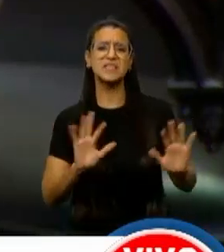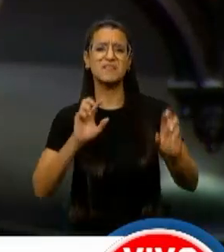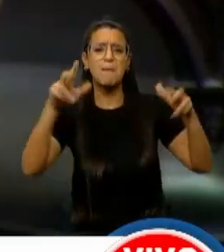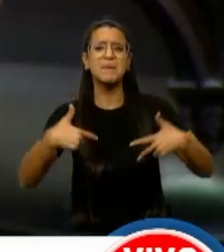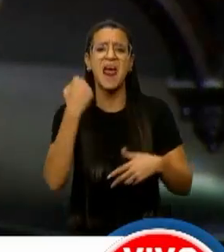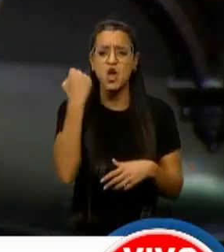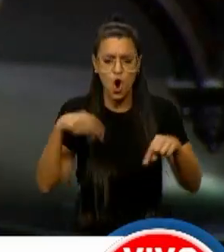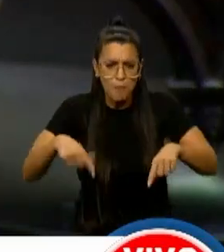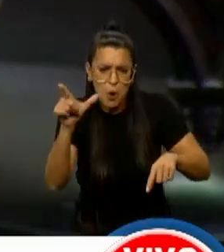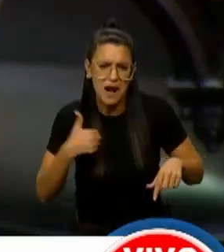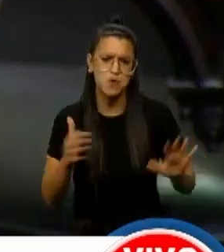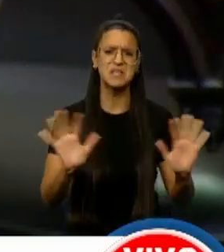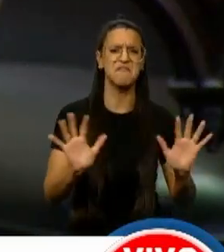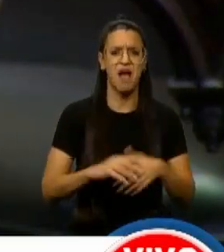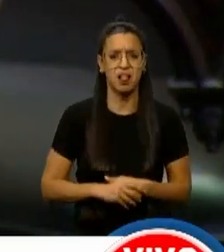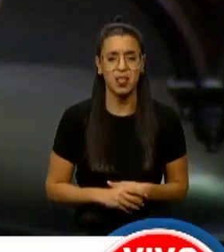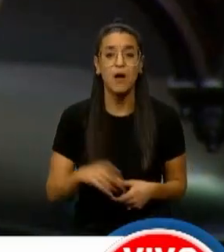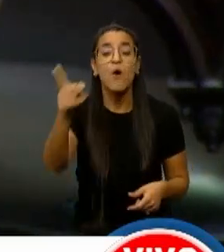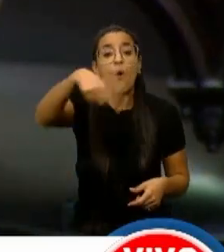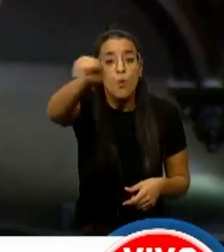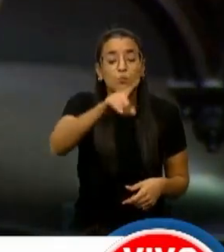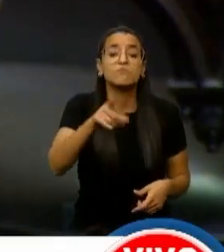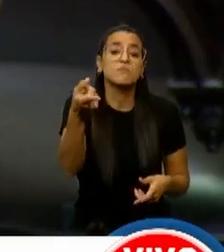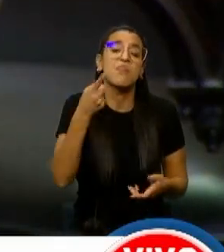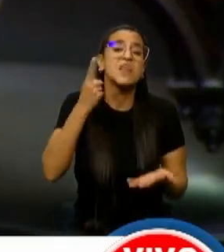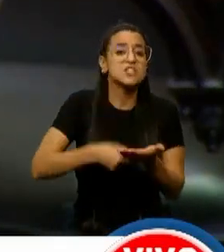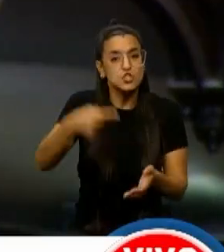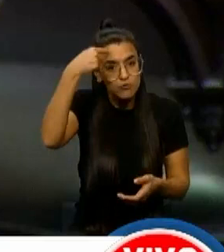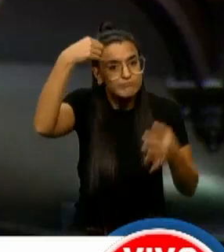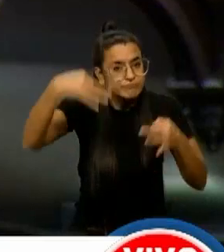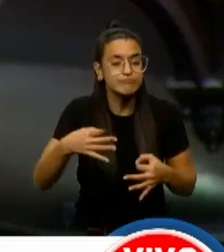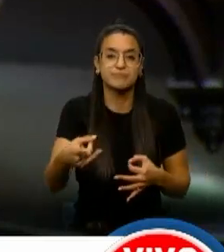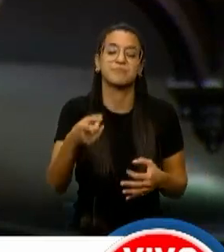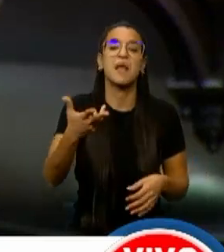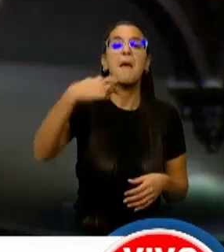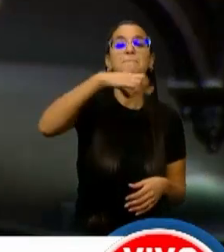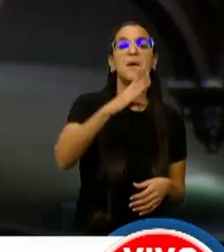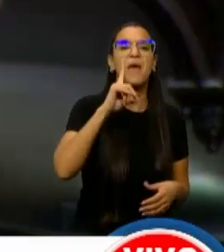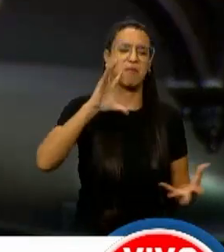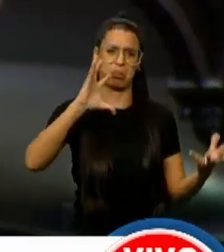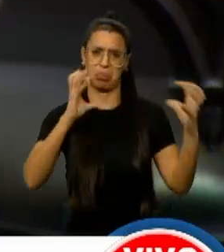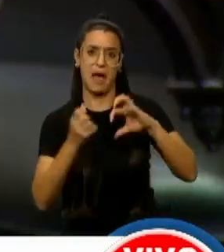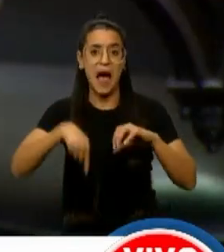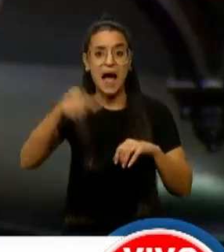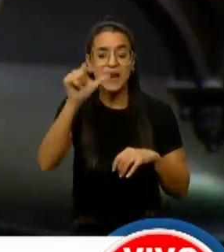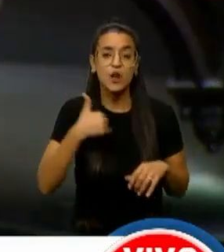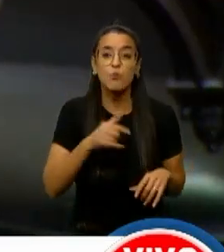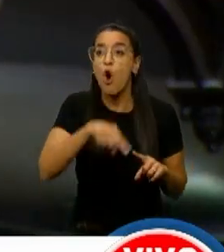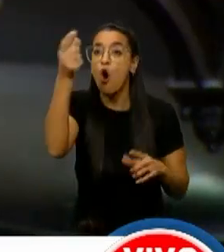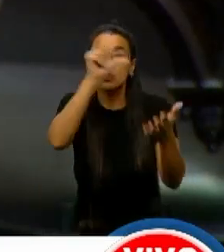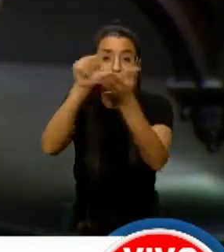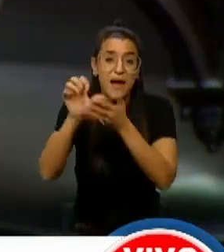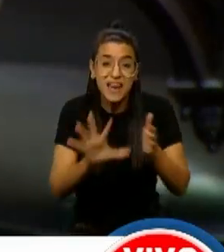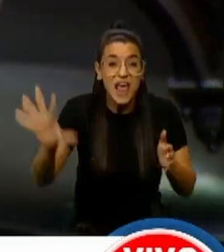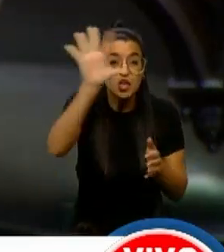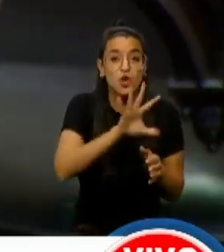plan económico en la Argentina. Ustedes tomaron una decisión consciente de destruir el PBI de la Argentina porque ningún otro país